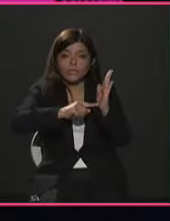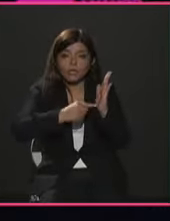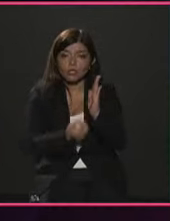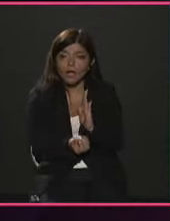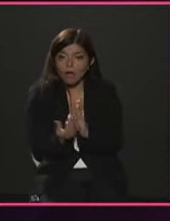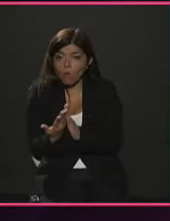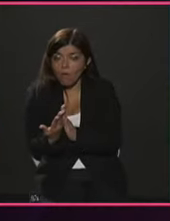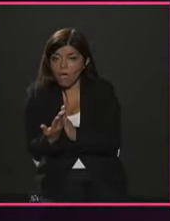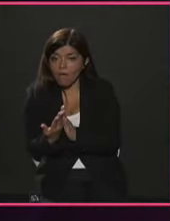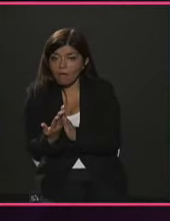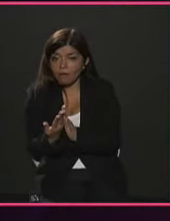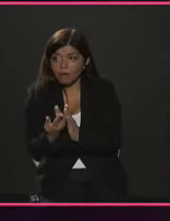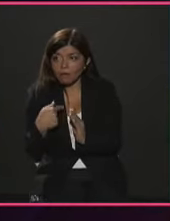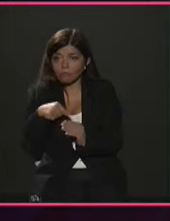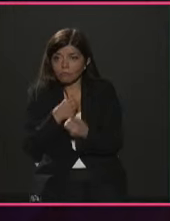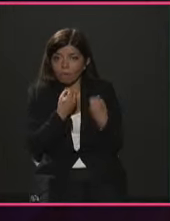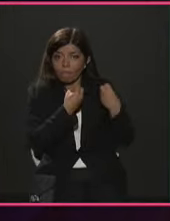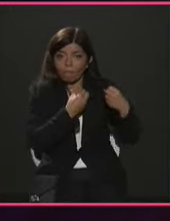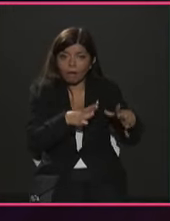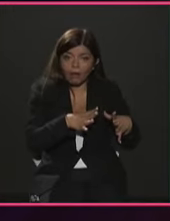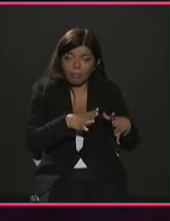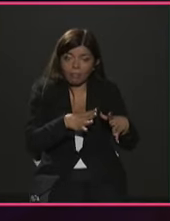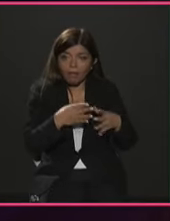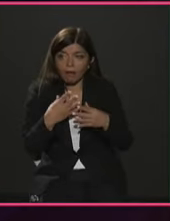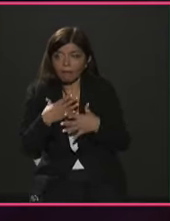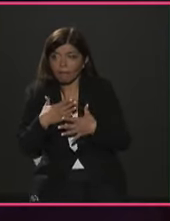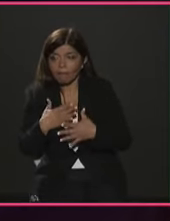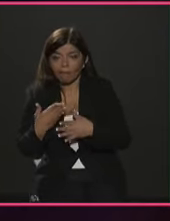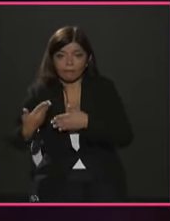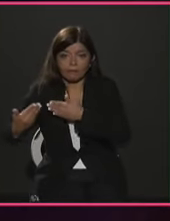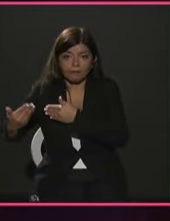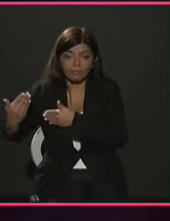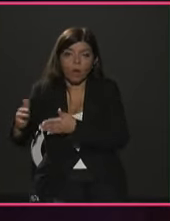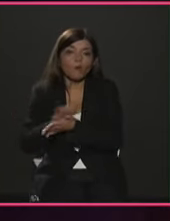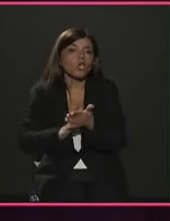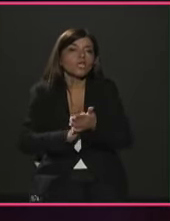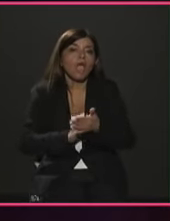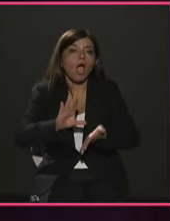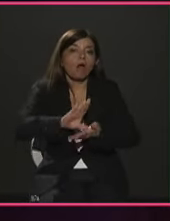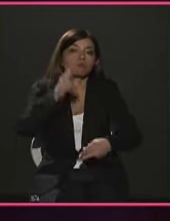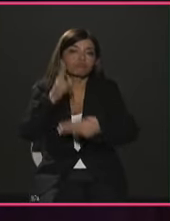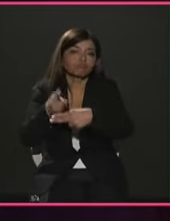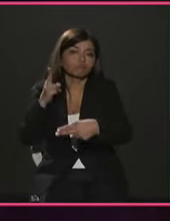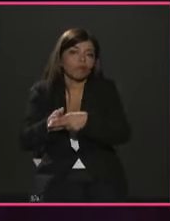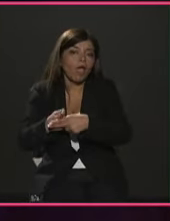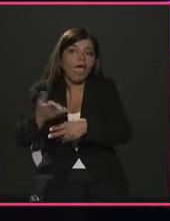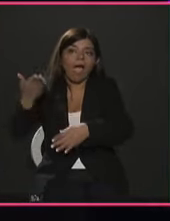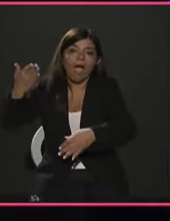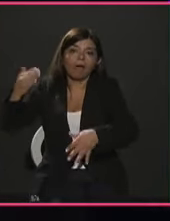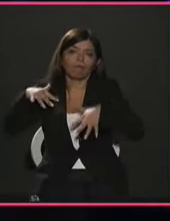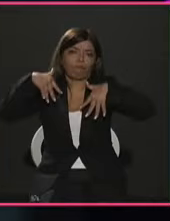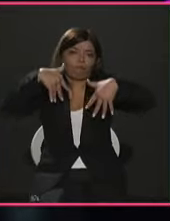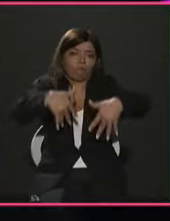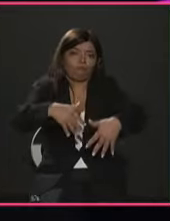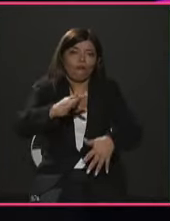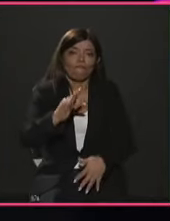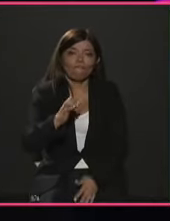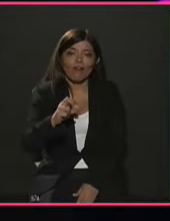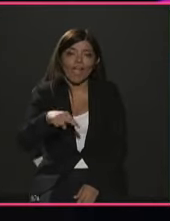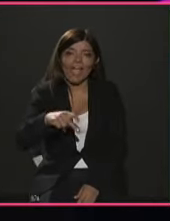nuestra perdición se puede llevar hacia atrás a Grecia antigua Frankenstein